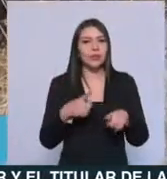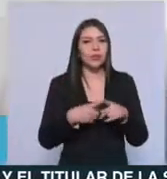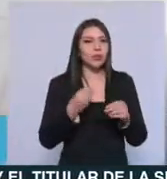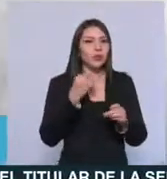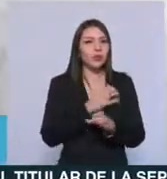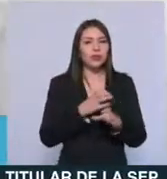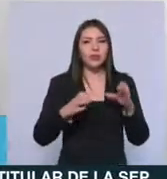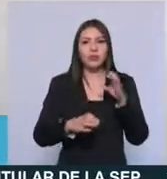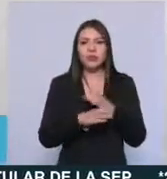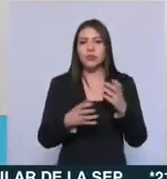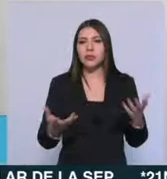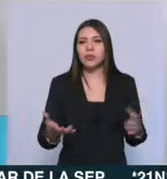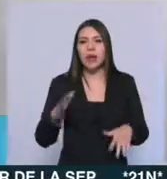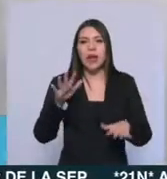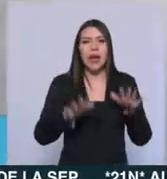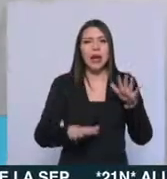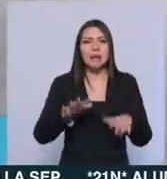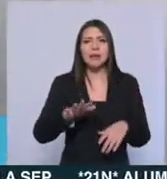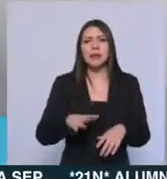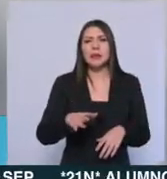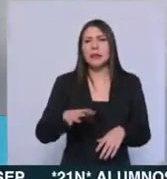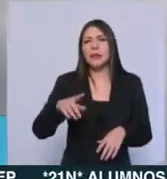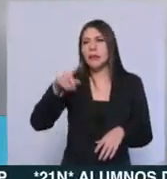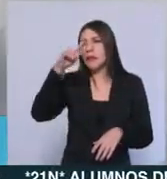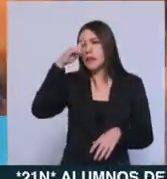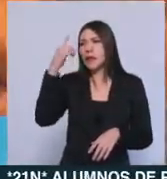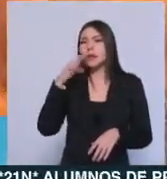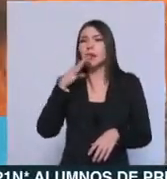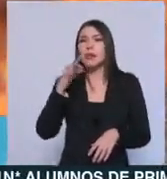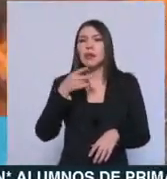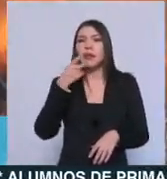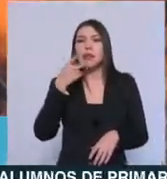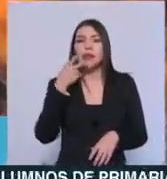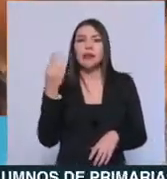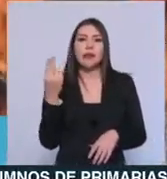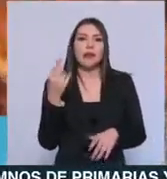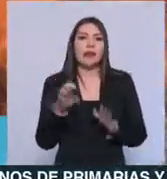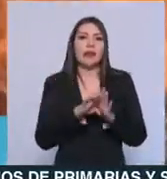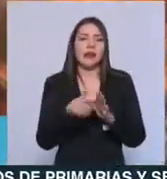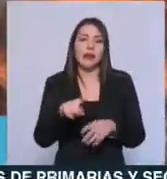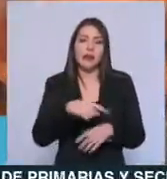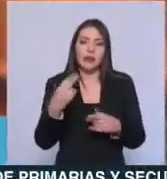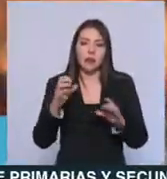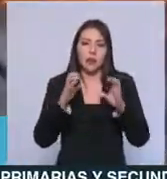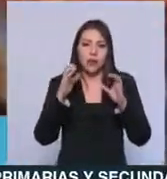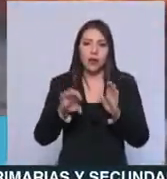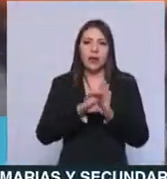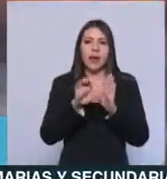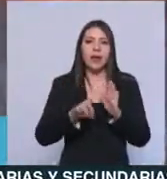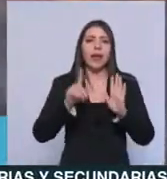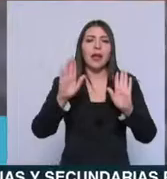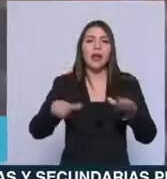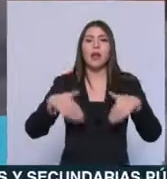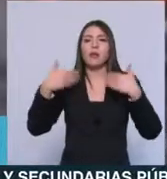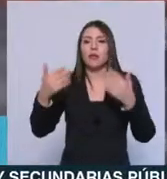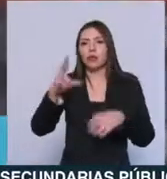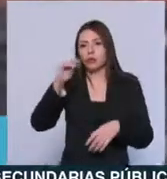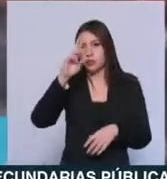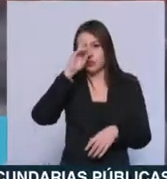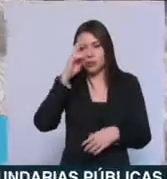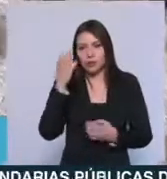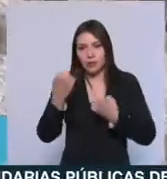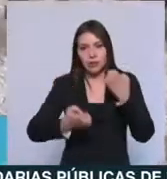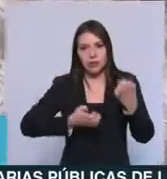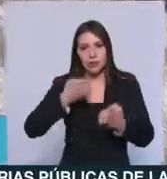veces simples de decir, pero hay que realizarlas, es decir, no realizar actividades al aire libre,